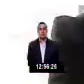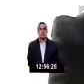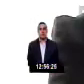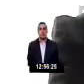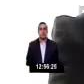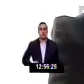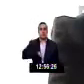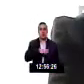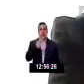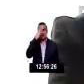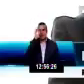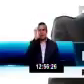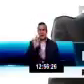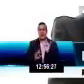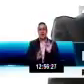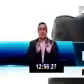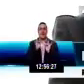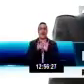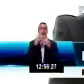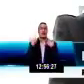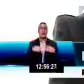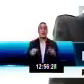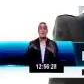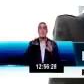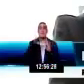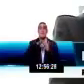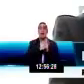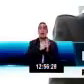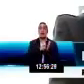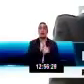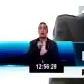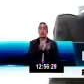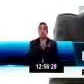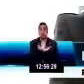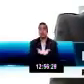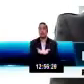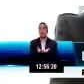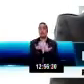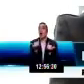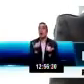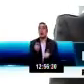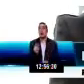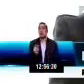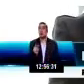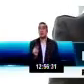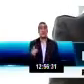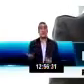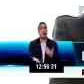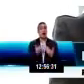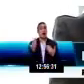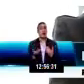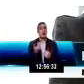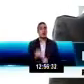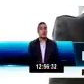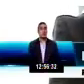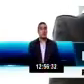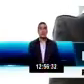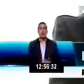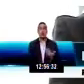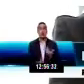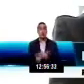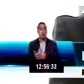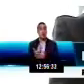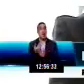Sabemos perfectamente que la simplificación, la eliminación, ojalá, la optimización de trámites innecesarios, la modernización de